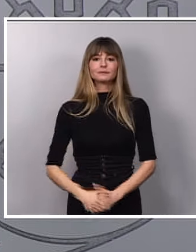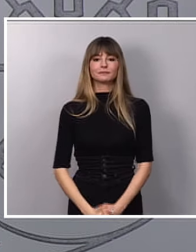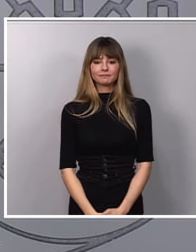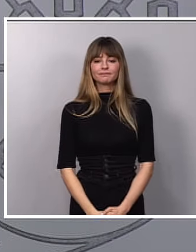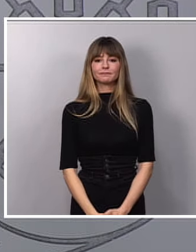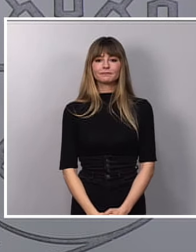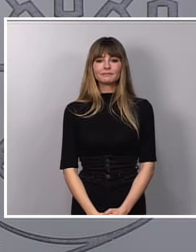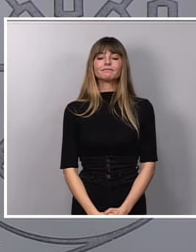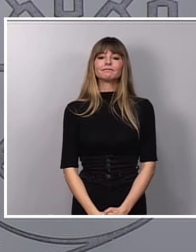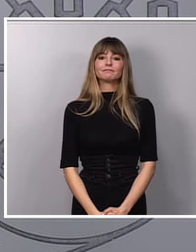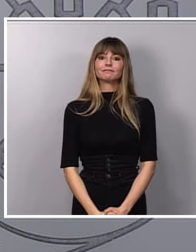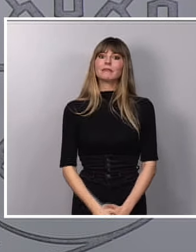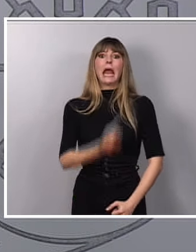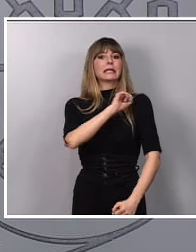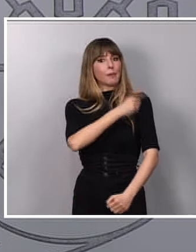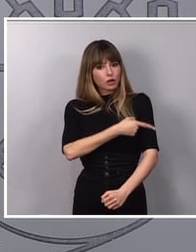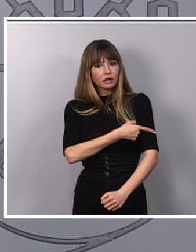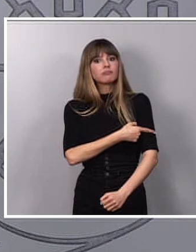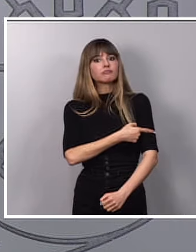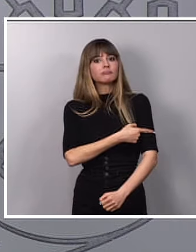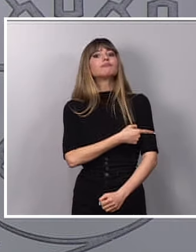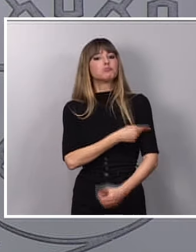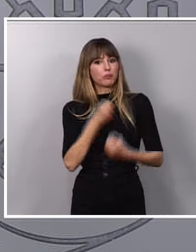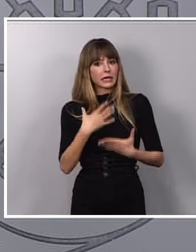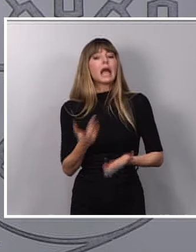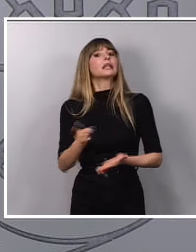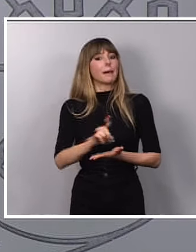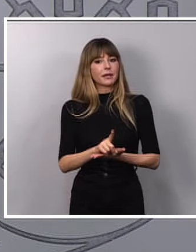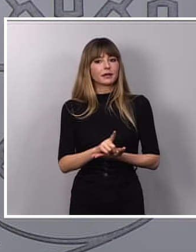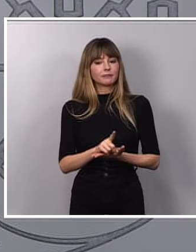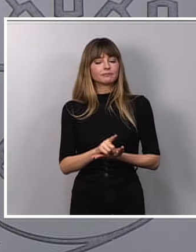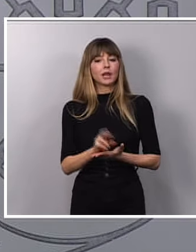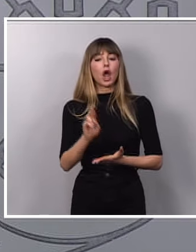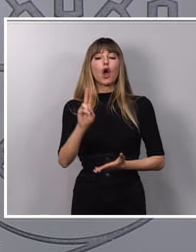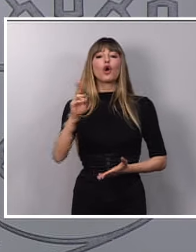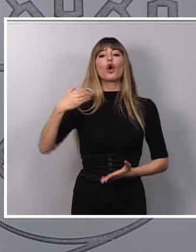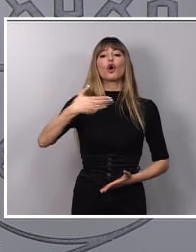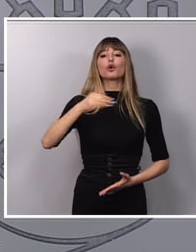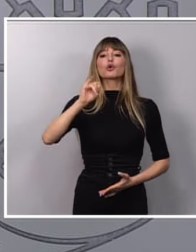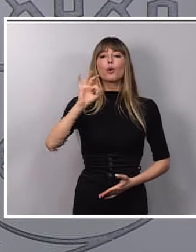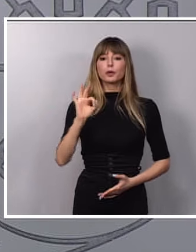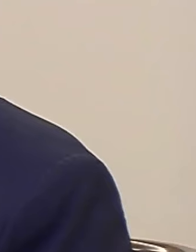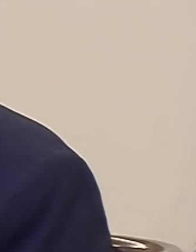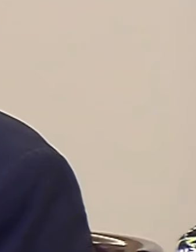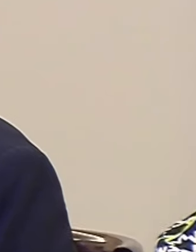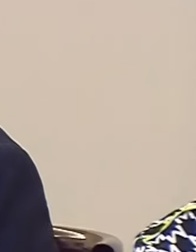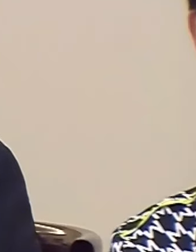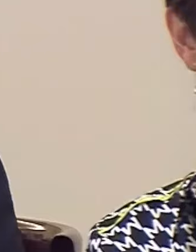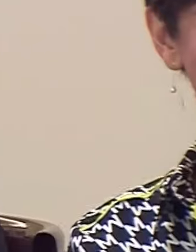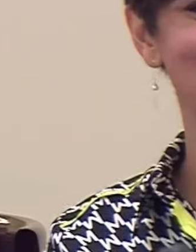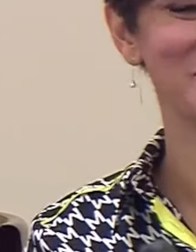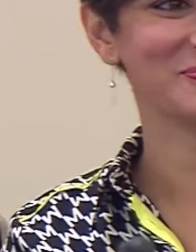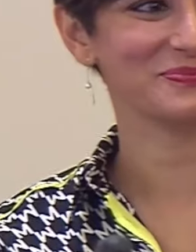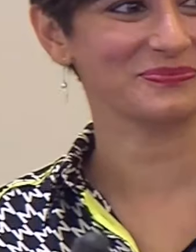digamos, su faceta deportiva. Hay una faceta muy importante también de Ricard Rubio, desde un aspecto social, preside una